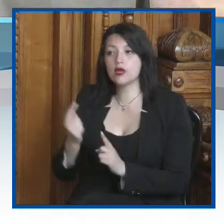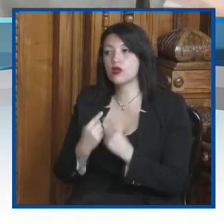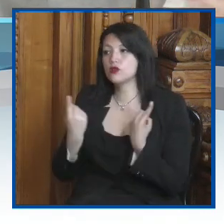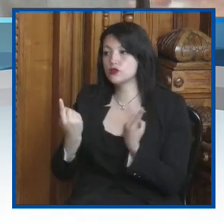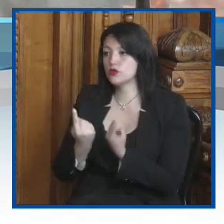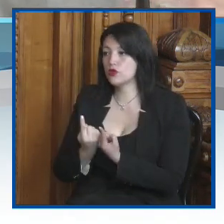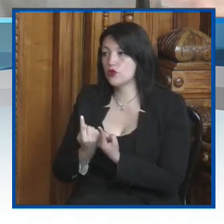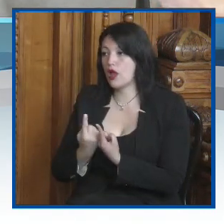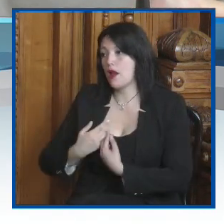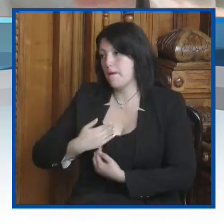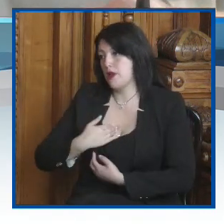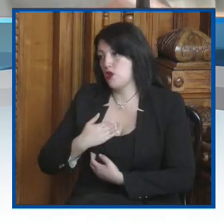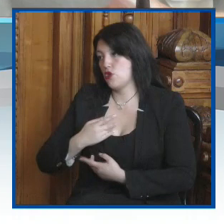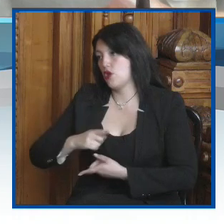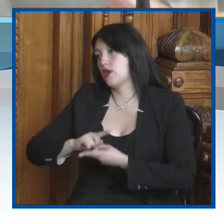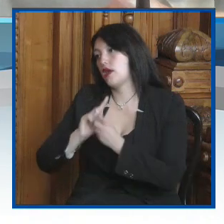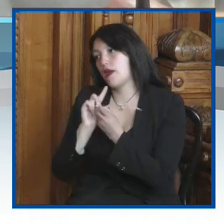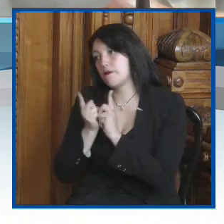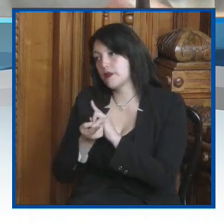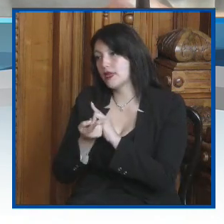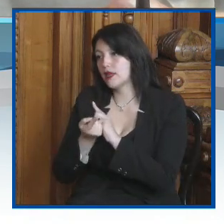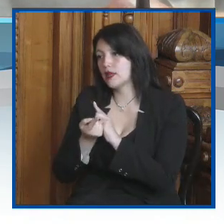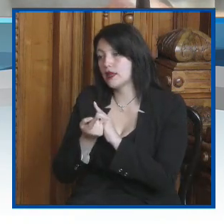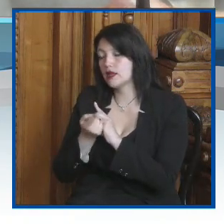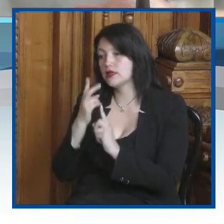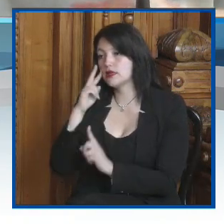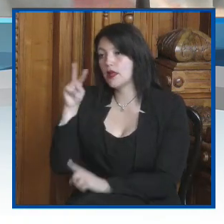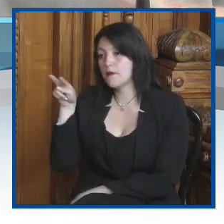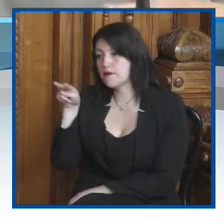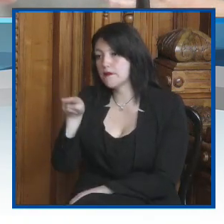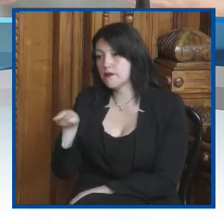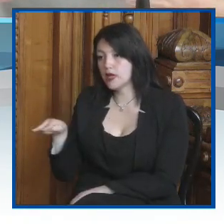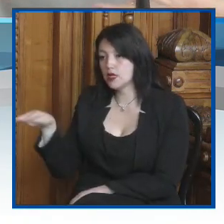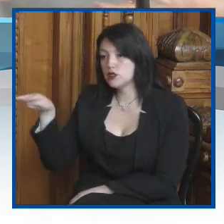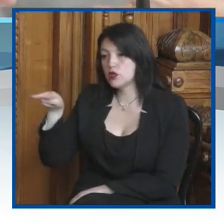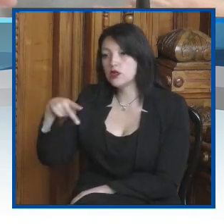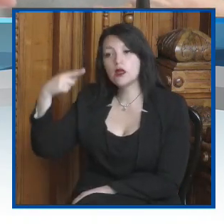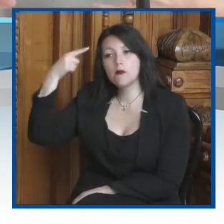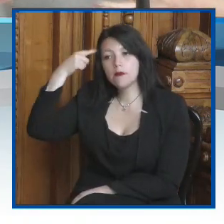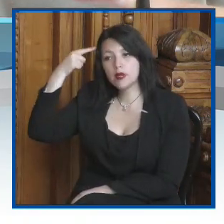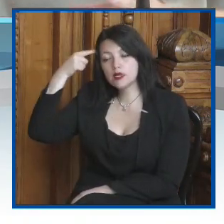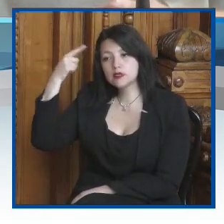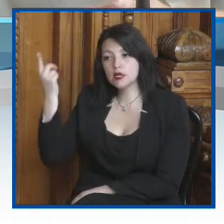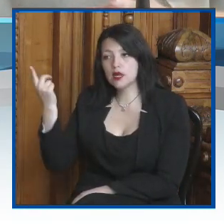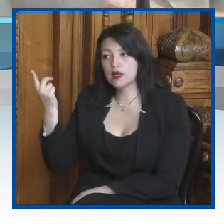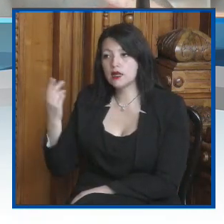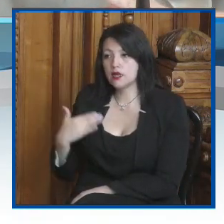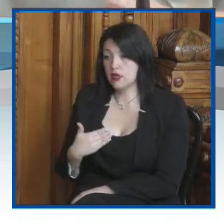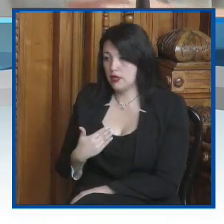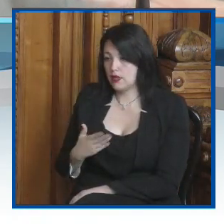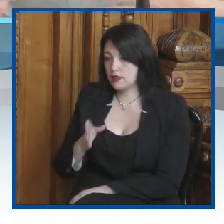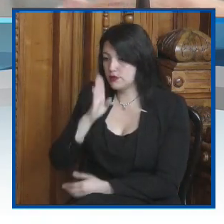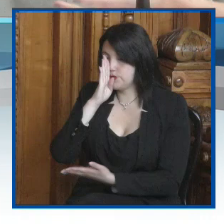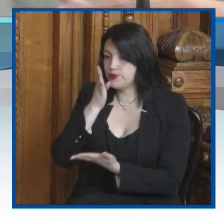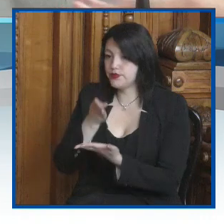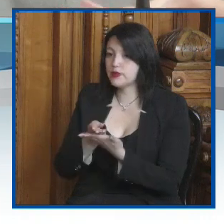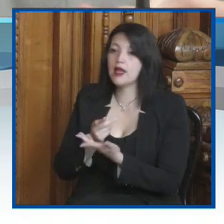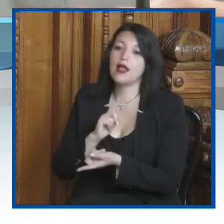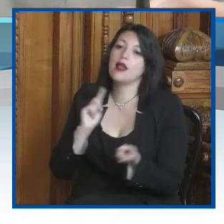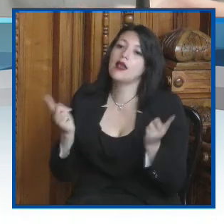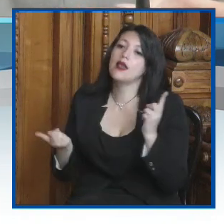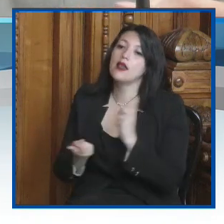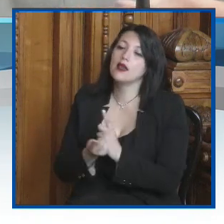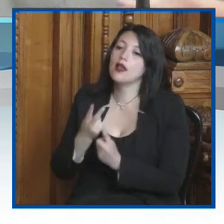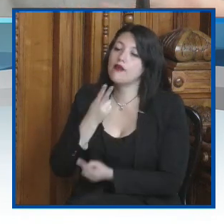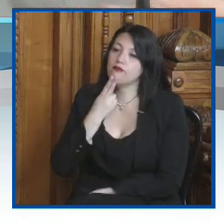cambiar, o yo al menos cambié esa mirada de pensar en que justamente la decisión que yo estoy tomando le cambia la vida a una